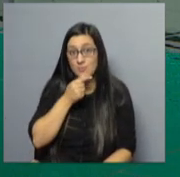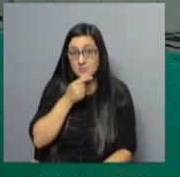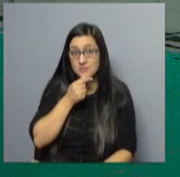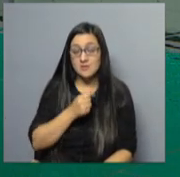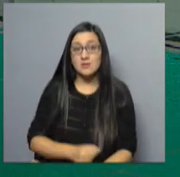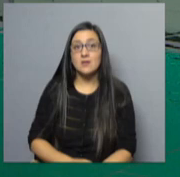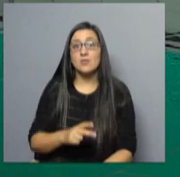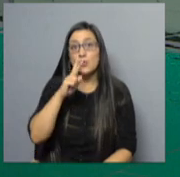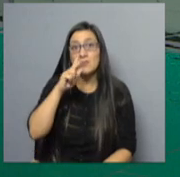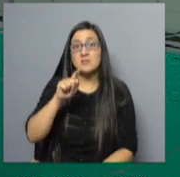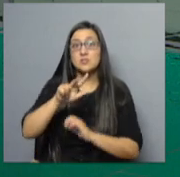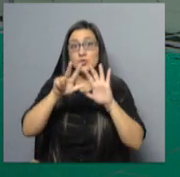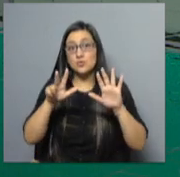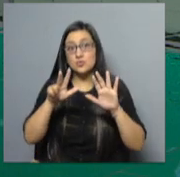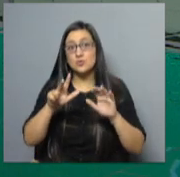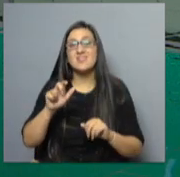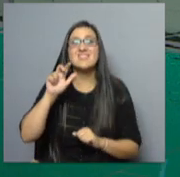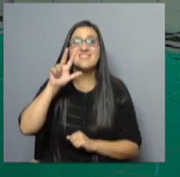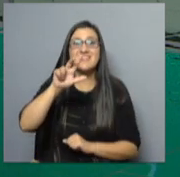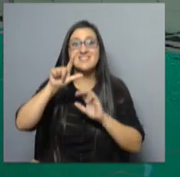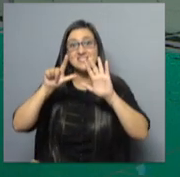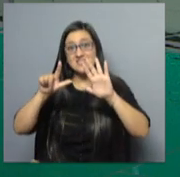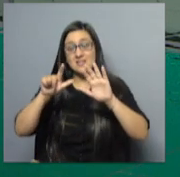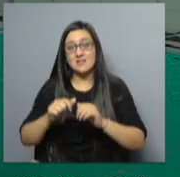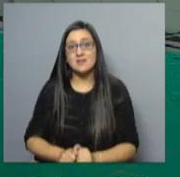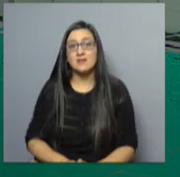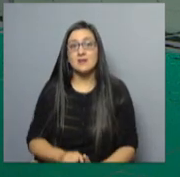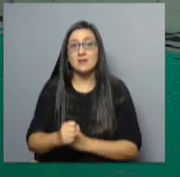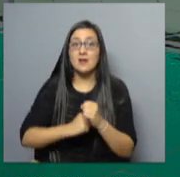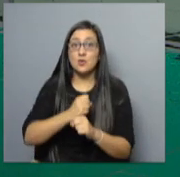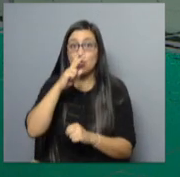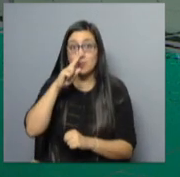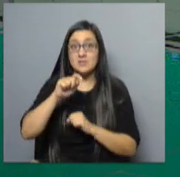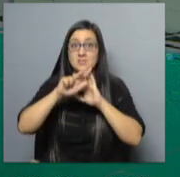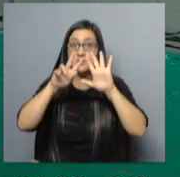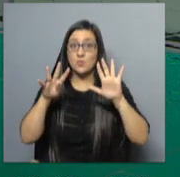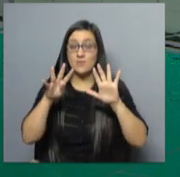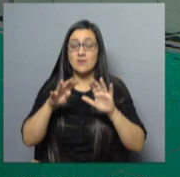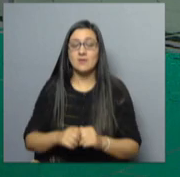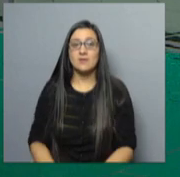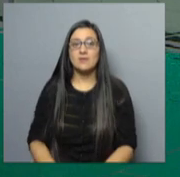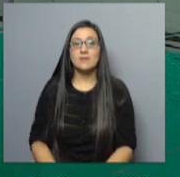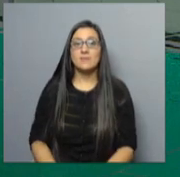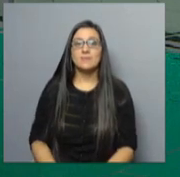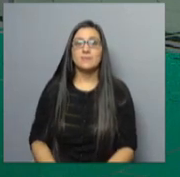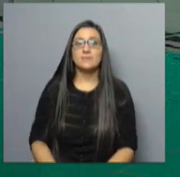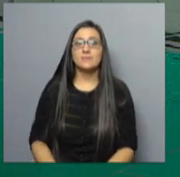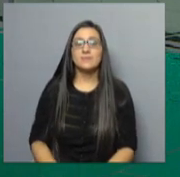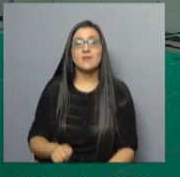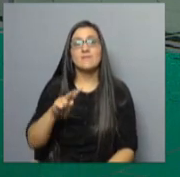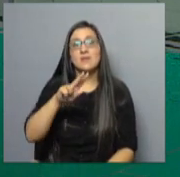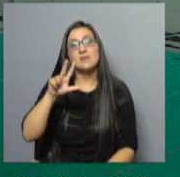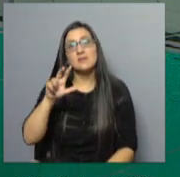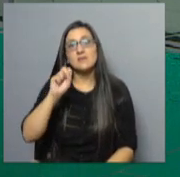1816 subieron a 37 en el 2019 y en 20 y 21 23 y 22